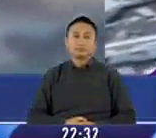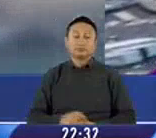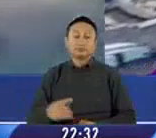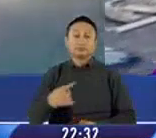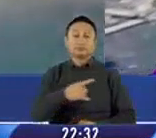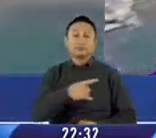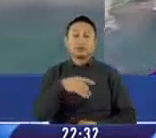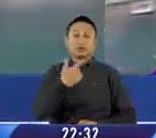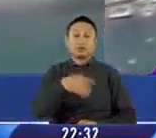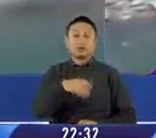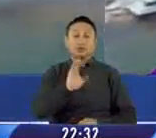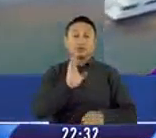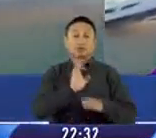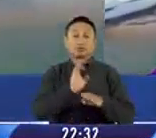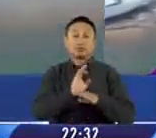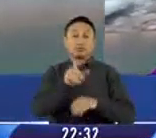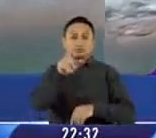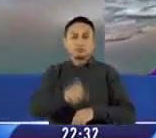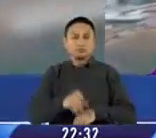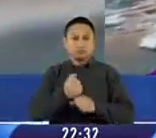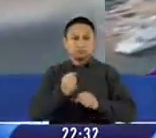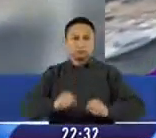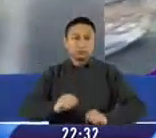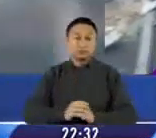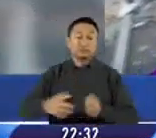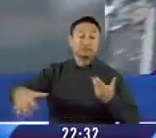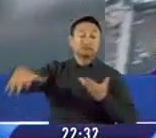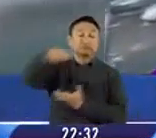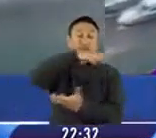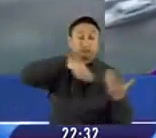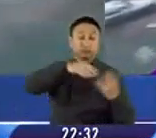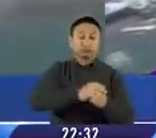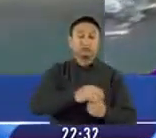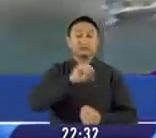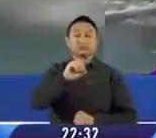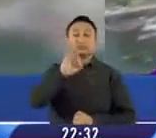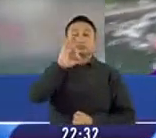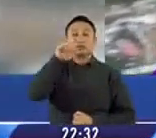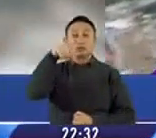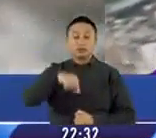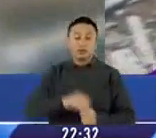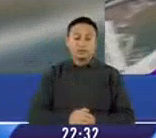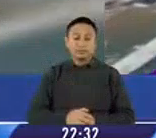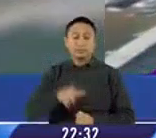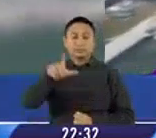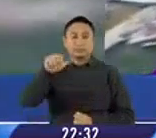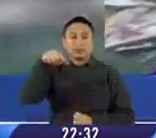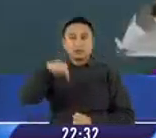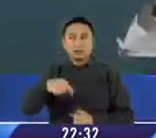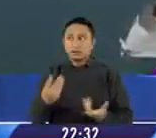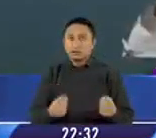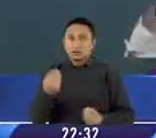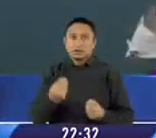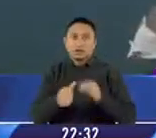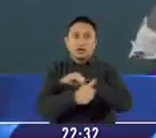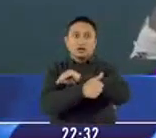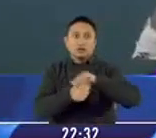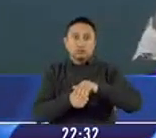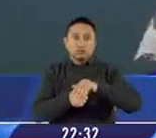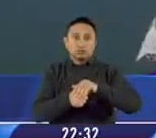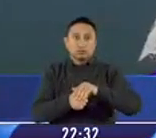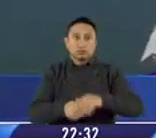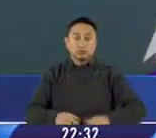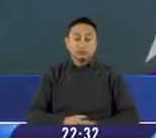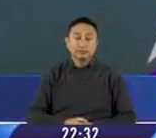Dramáticos testimonios de los sobrevivientes al huracán Otis. Lady nos contó cómo buscó refugio en medio del